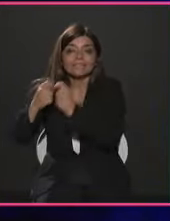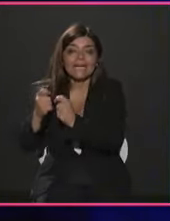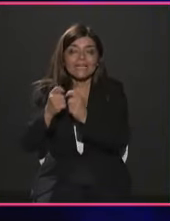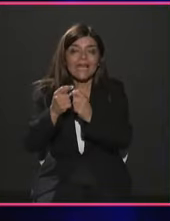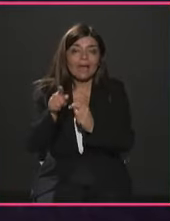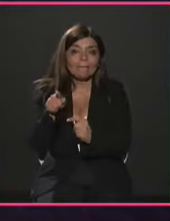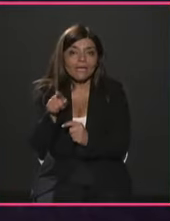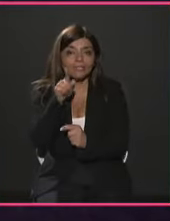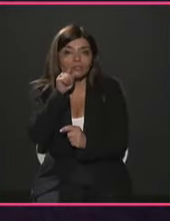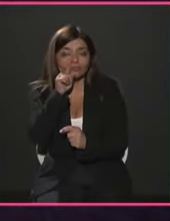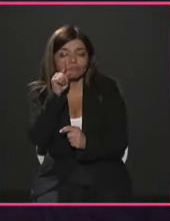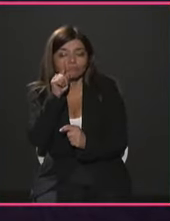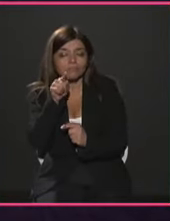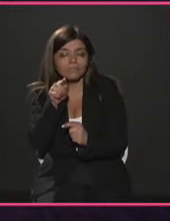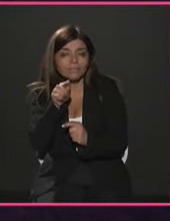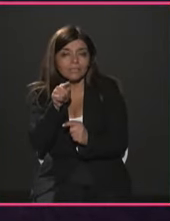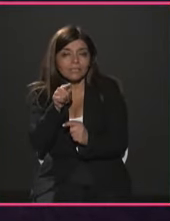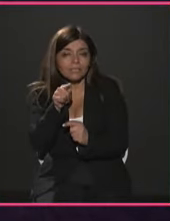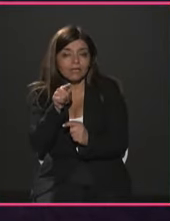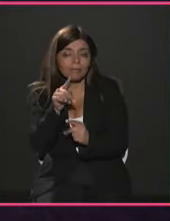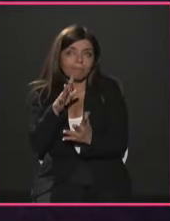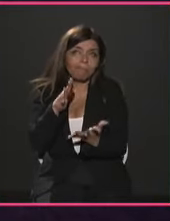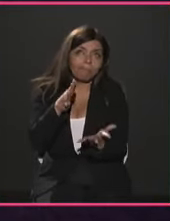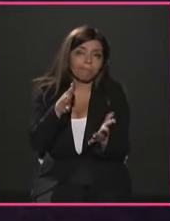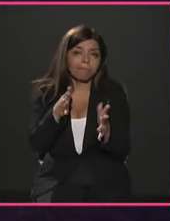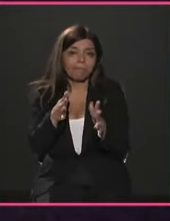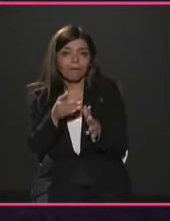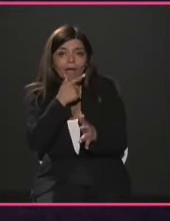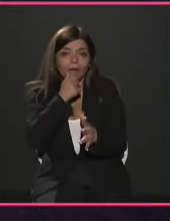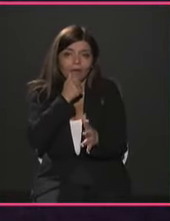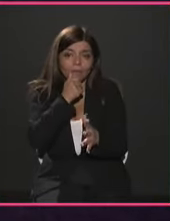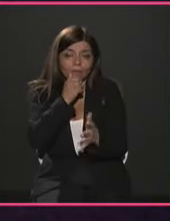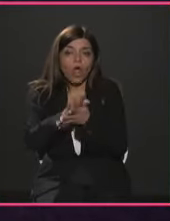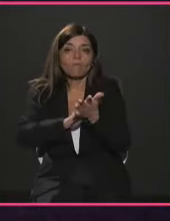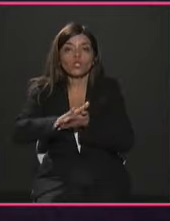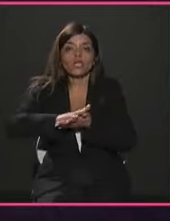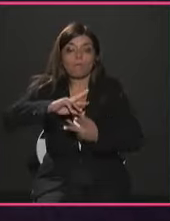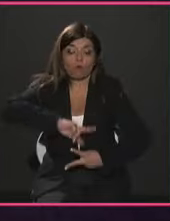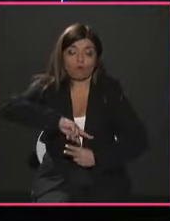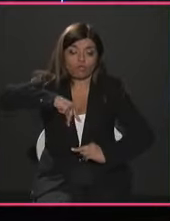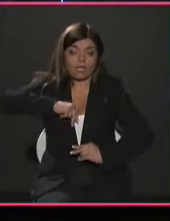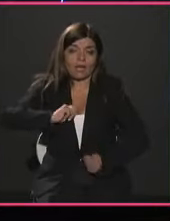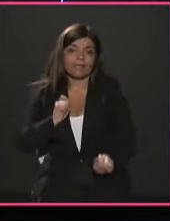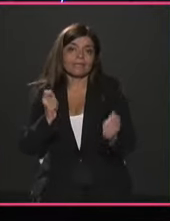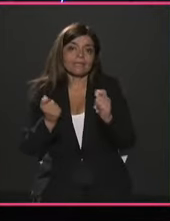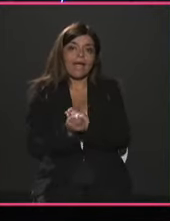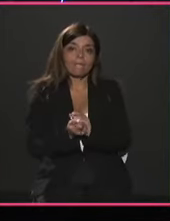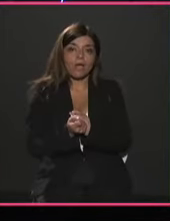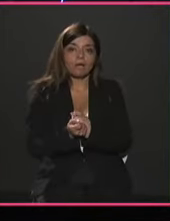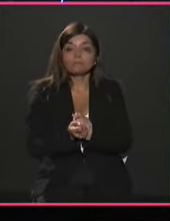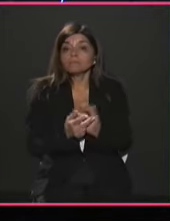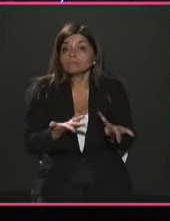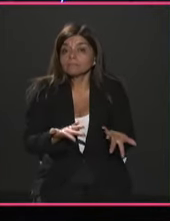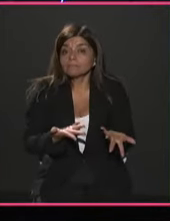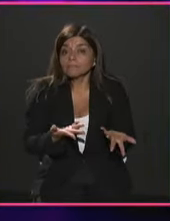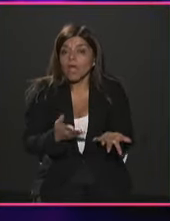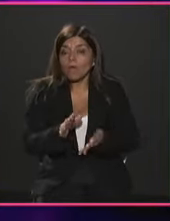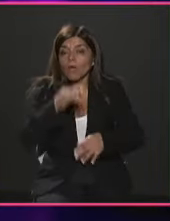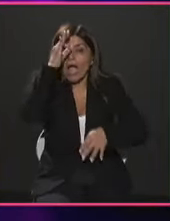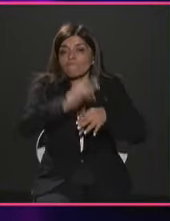es bastante controversial Porque si cambian mis genes digamos que yo tengo anem fasi fore cambian mis